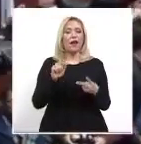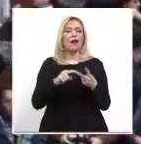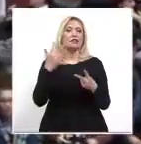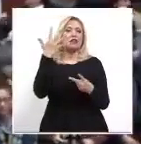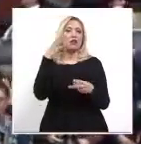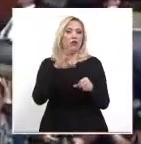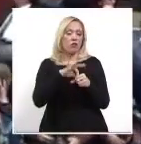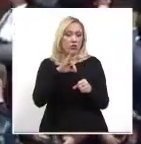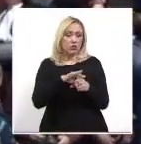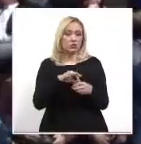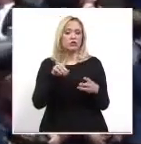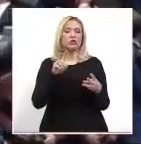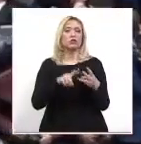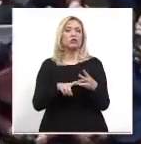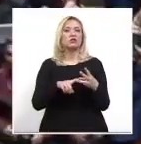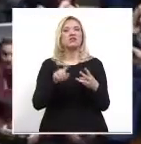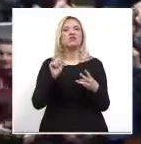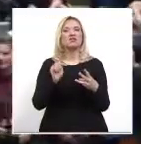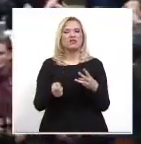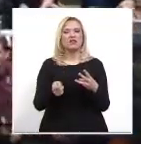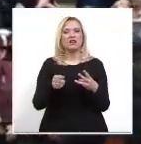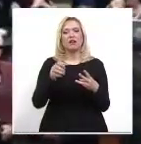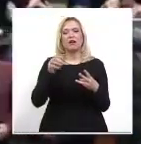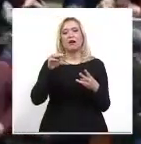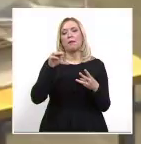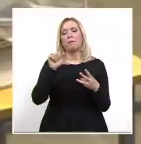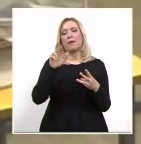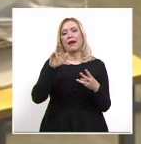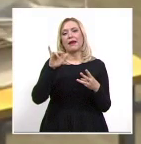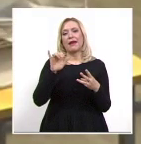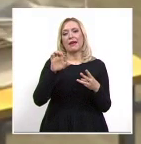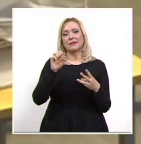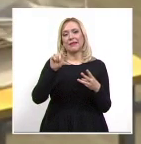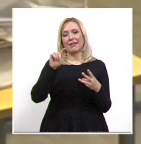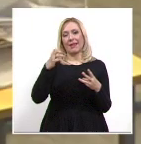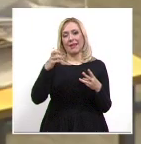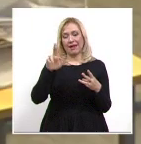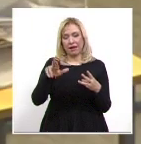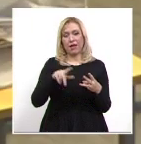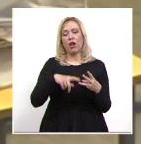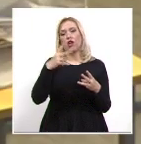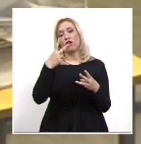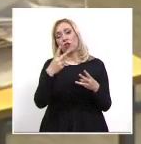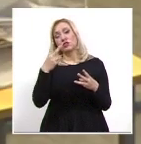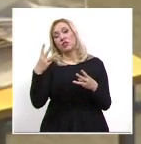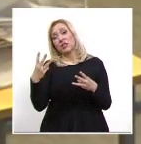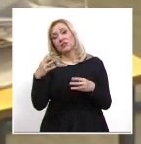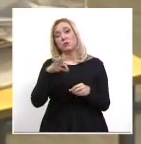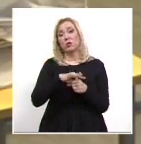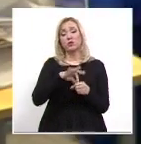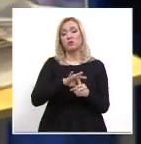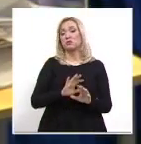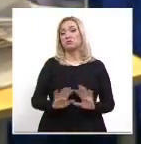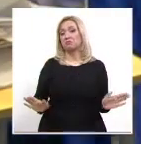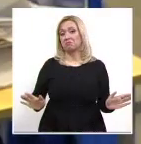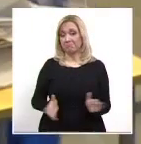5 y 2 votos respectivamente y María Estela Ríos González 2 y 3 en las 2 rondas de votación.